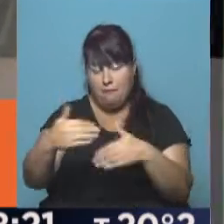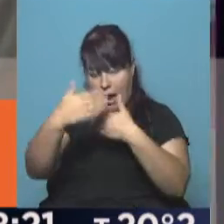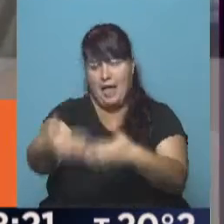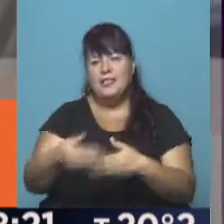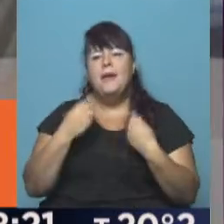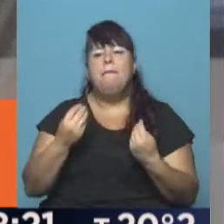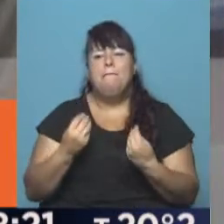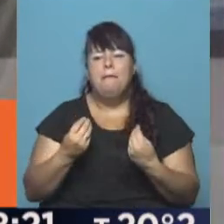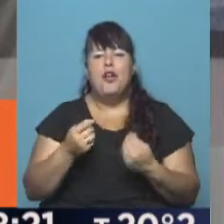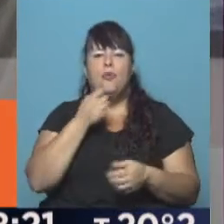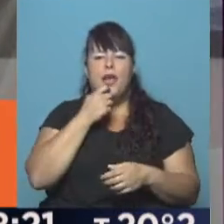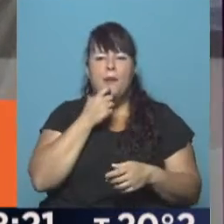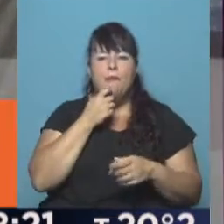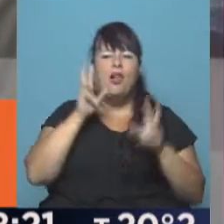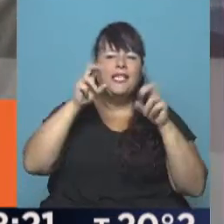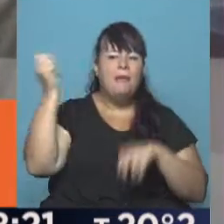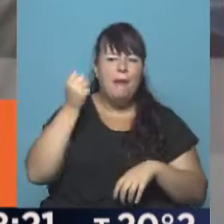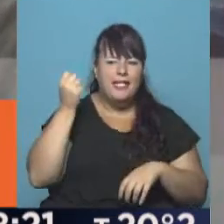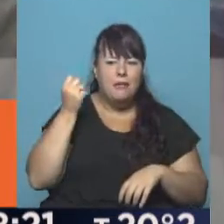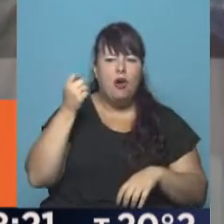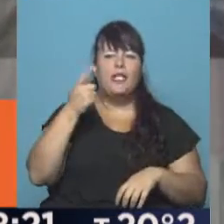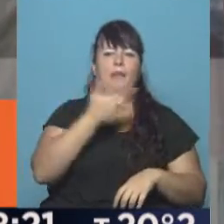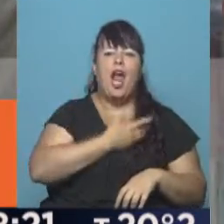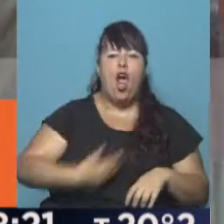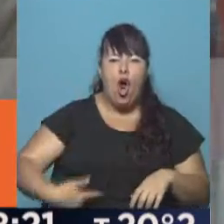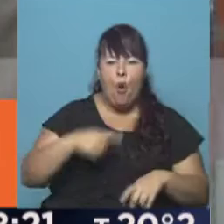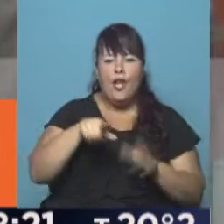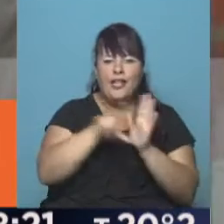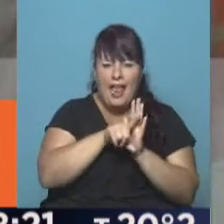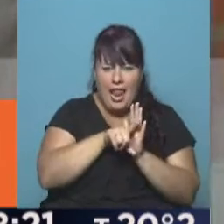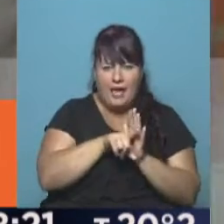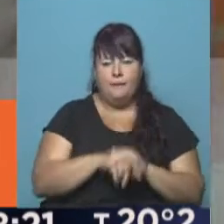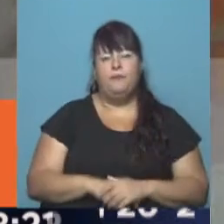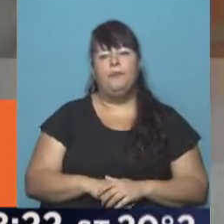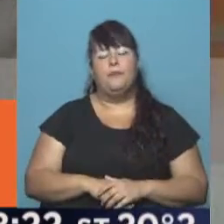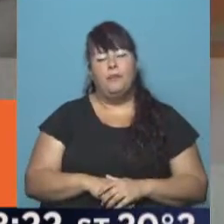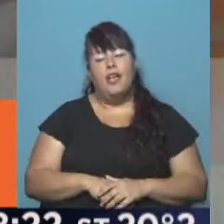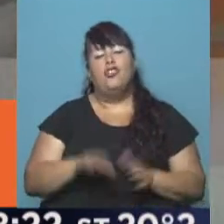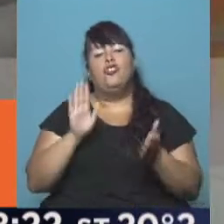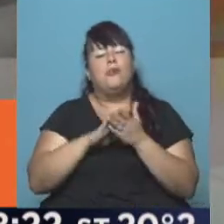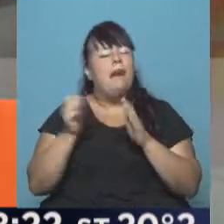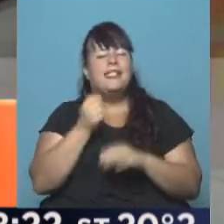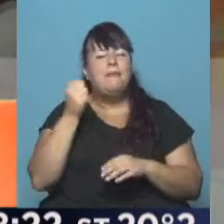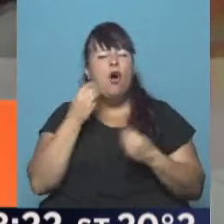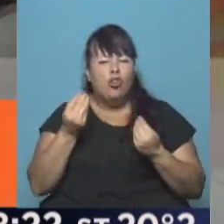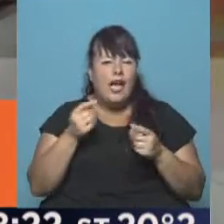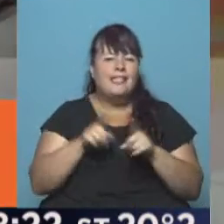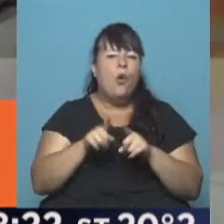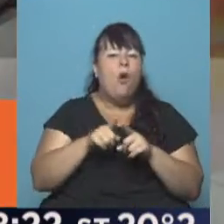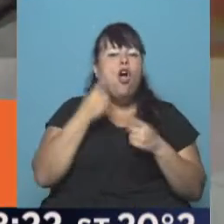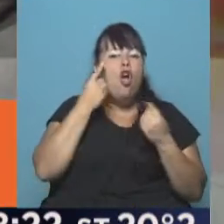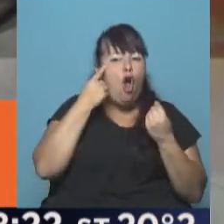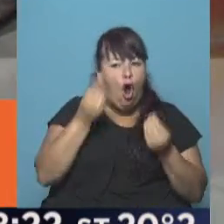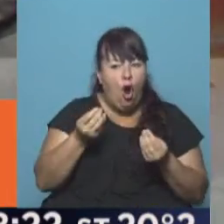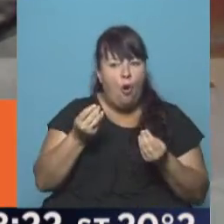donde pasan digamos los aspectos centrales para el oficialismo de esta norma y de los aspectos centrales es cómo miramos